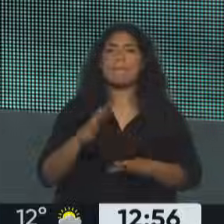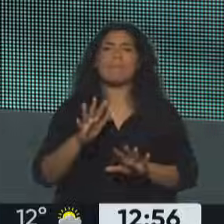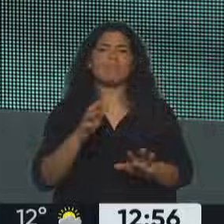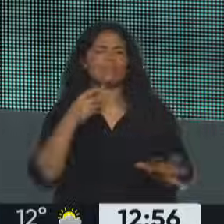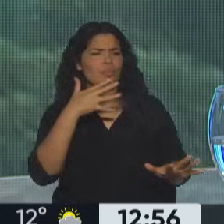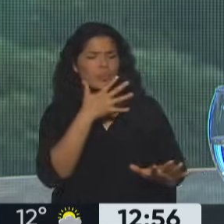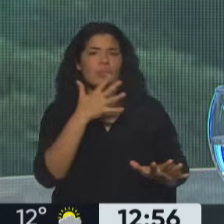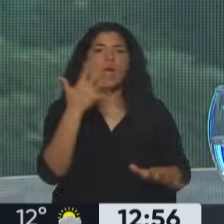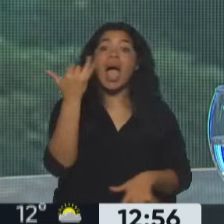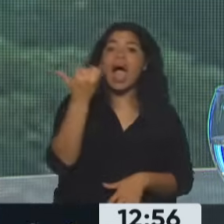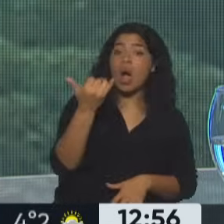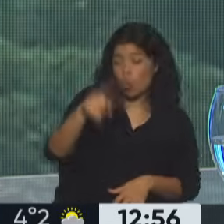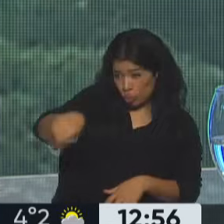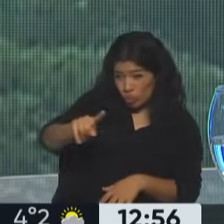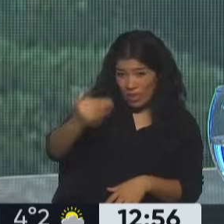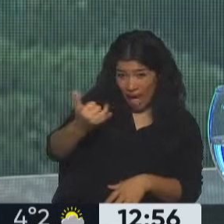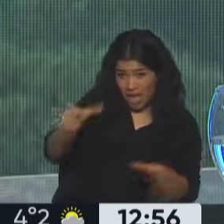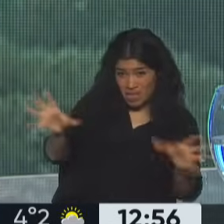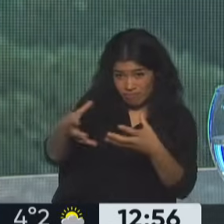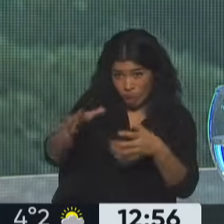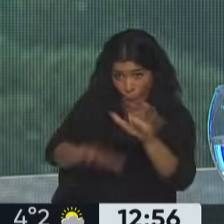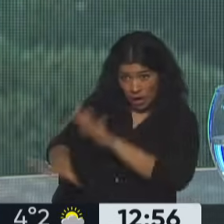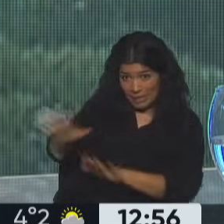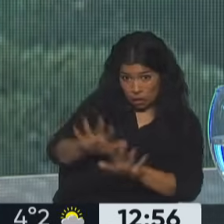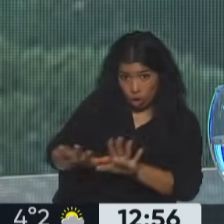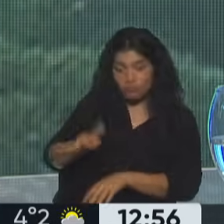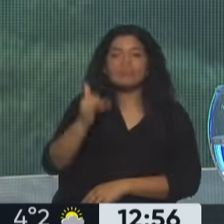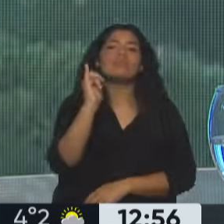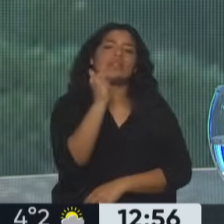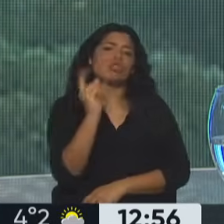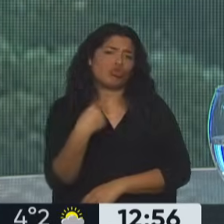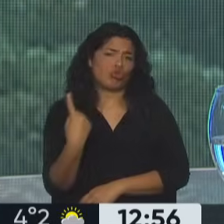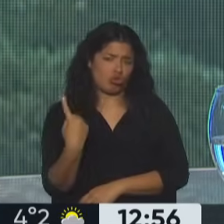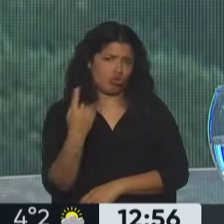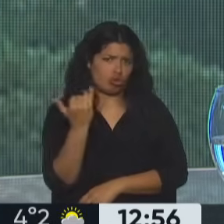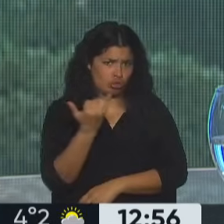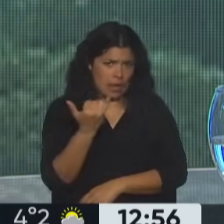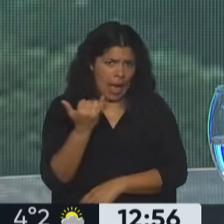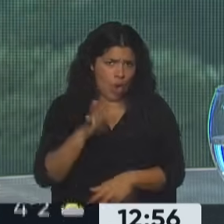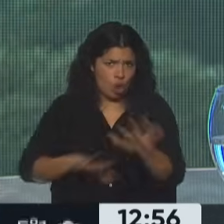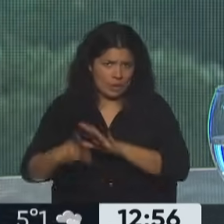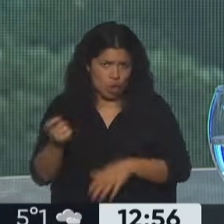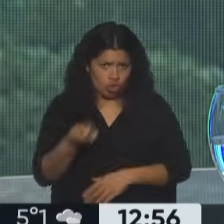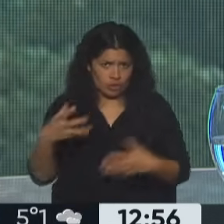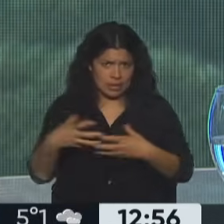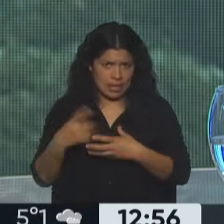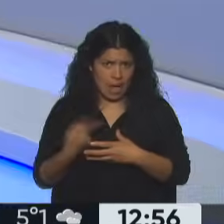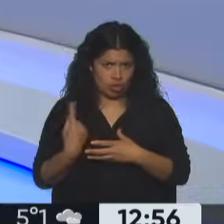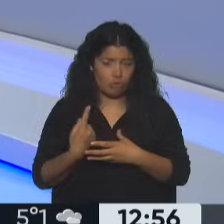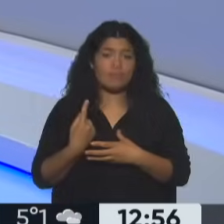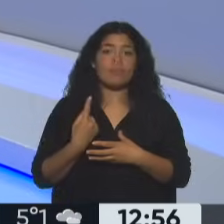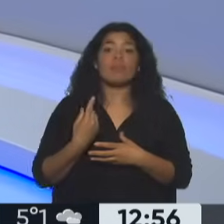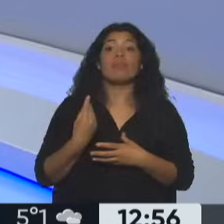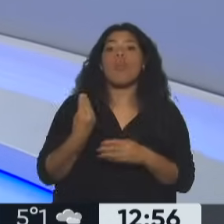están organizados por supuesto o sea esa es otra también digamos no para muchos no solamente para mi ley para muchos candidatos